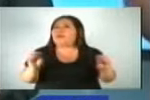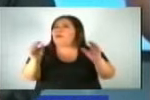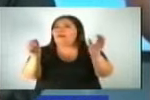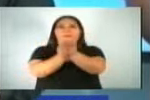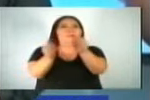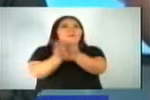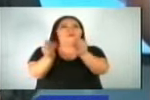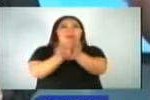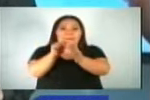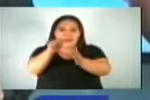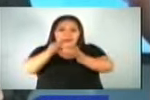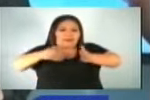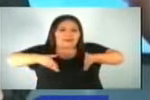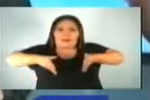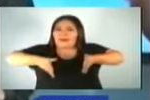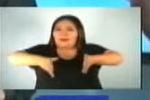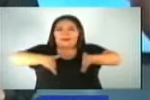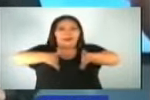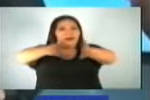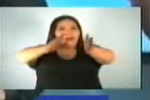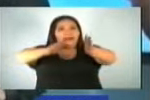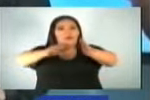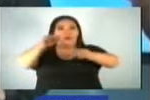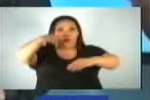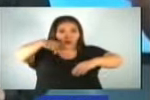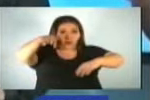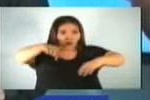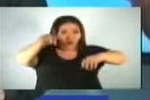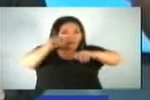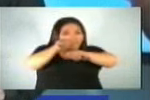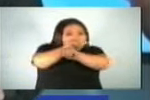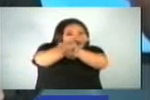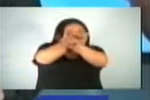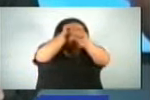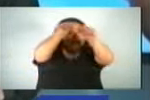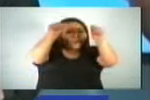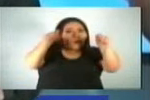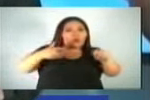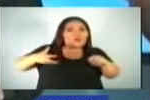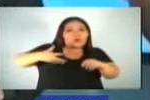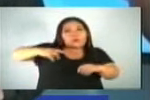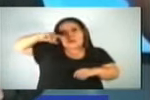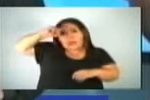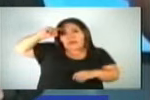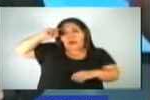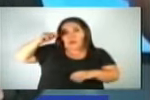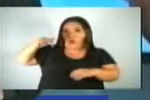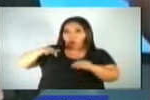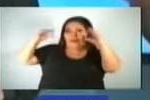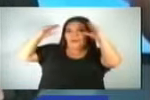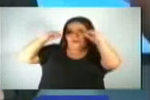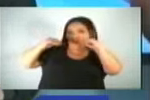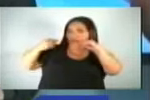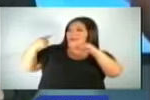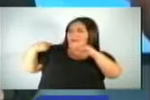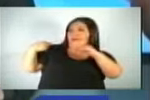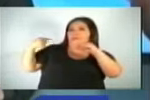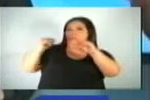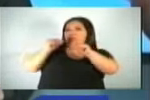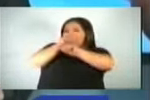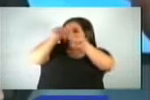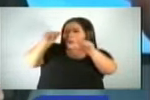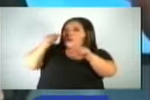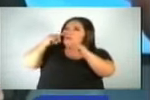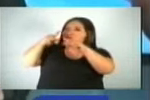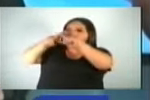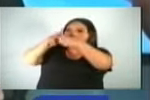la carretera. Es decir, de hecho hoy en la madrugada nosotros estuvimos realizando, ayer en la noche, hoy en la madrugada, pues estuvimos